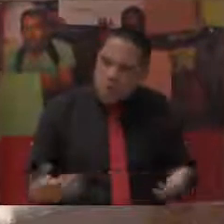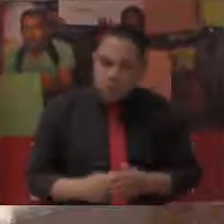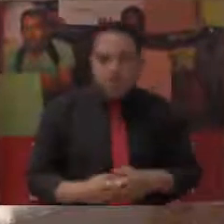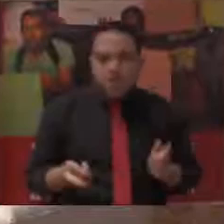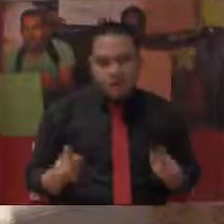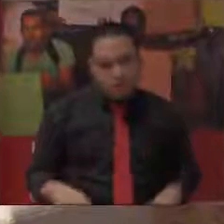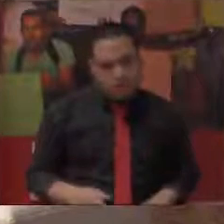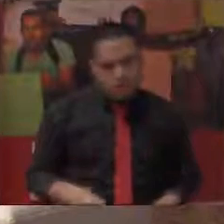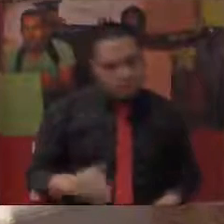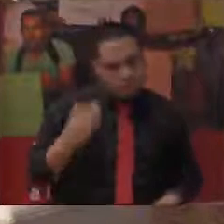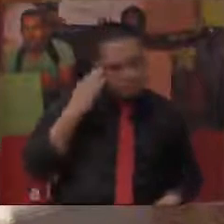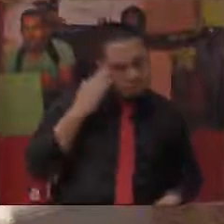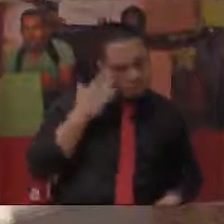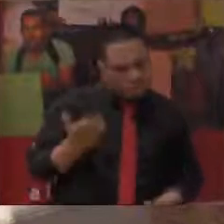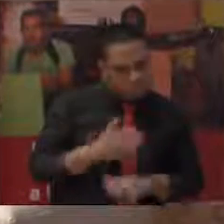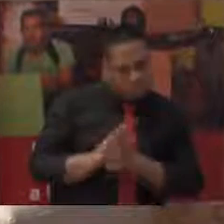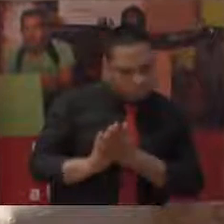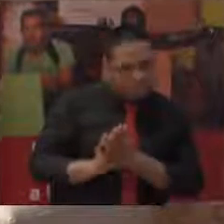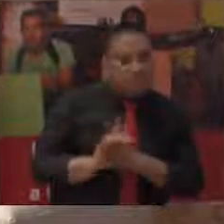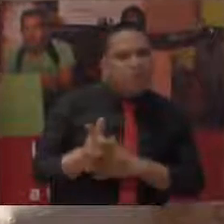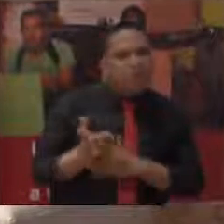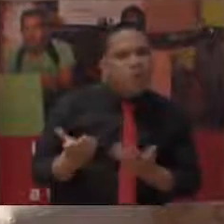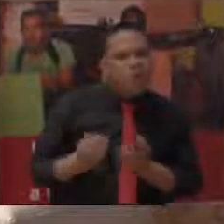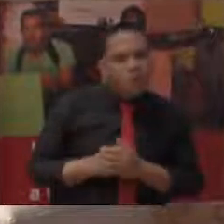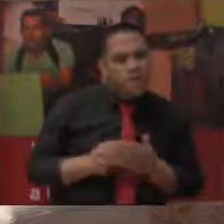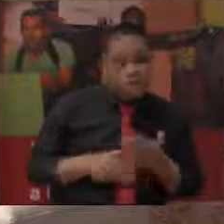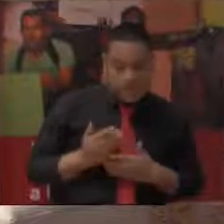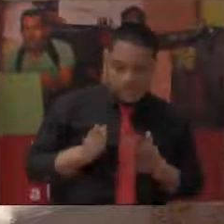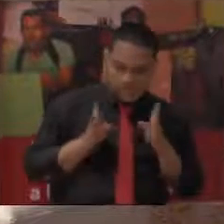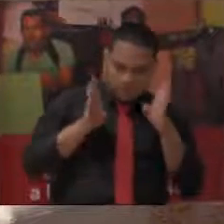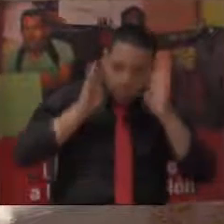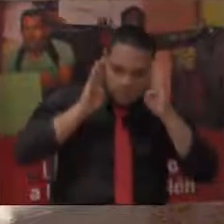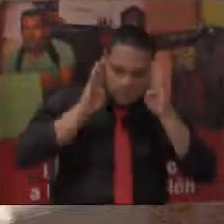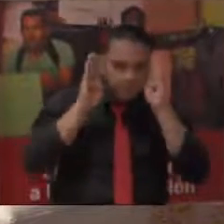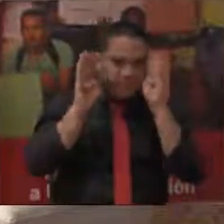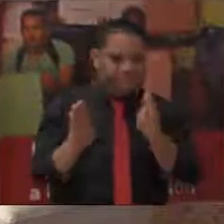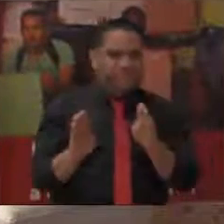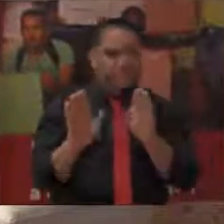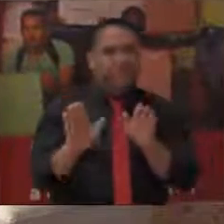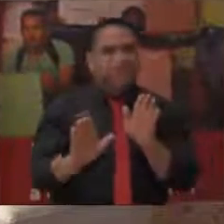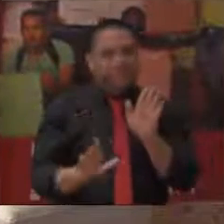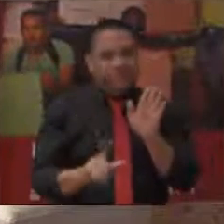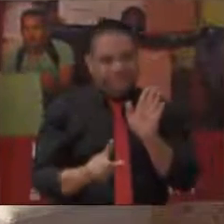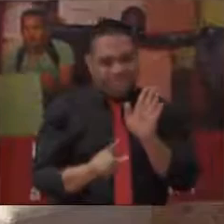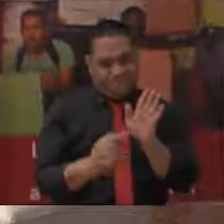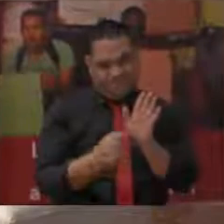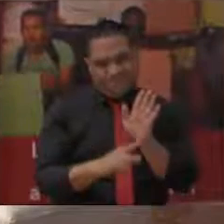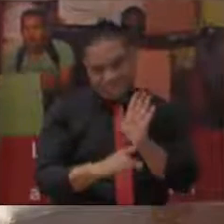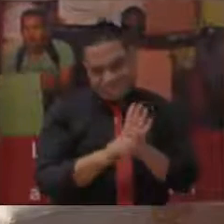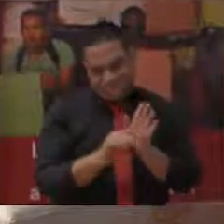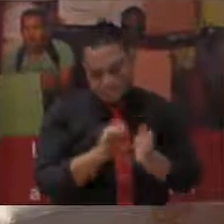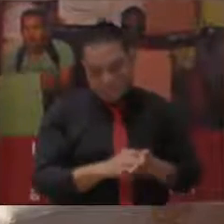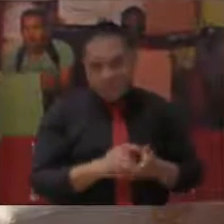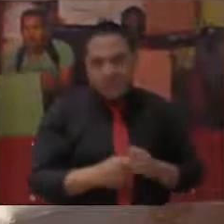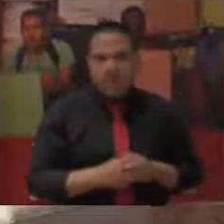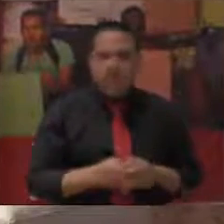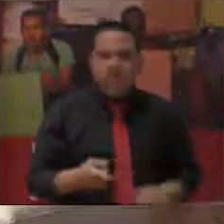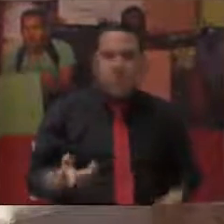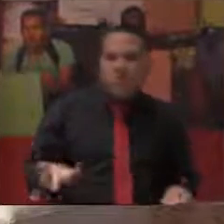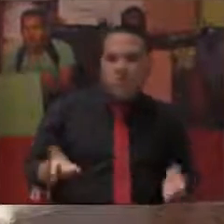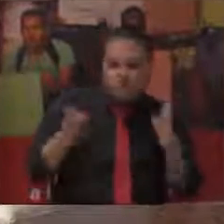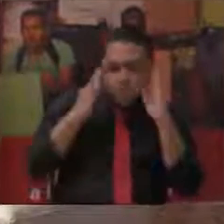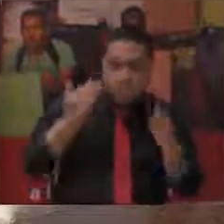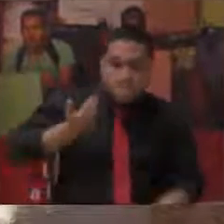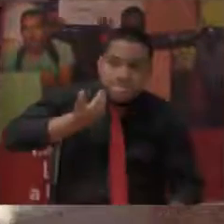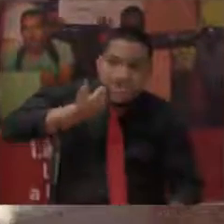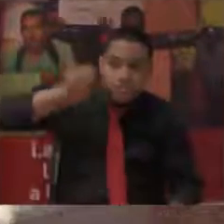el tratamiento que en principio se da en el marco de las leyes que hemos venido mencionando, por supuesto es como adultos,